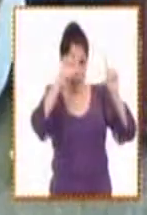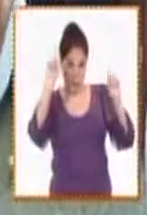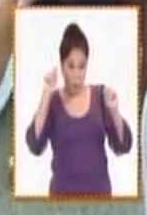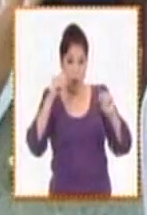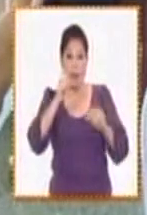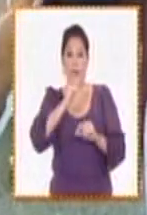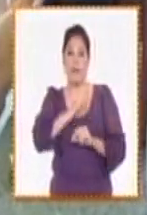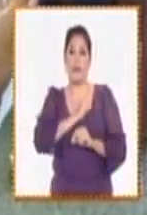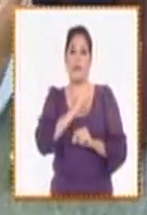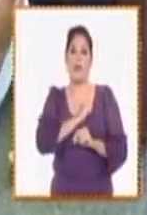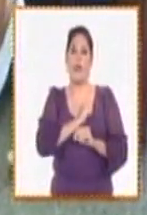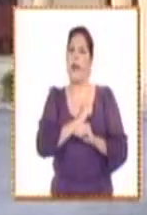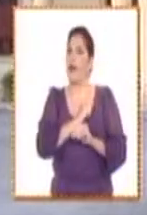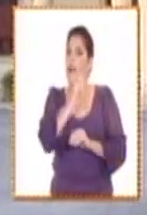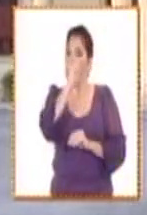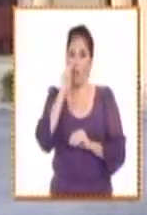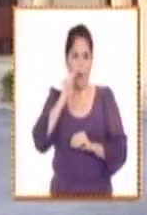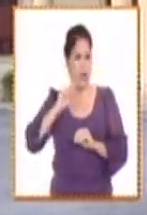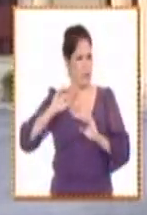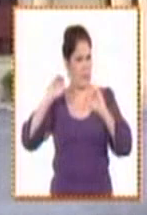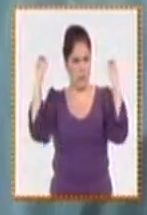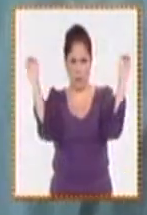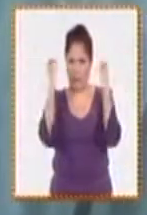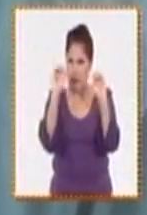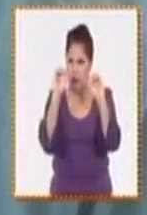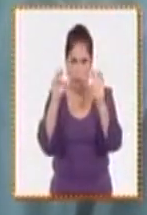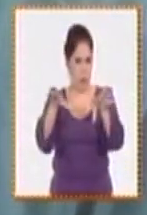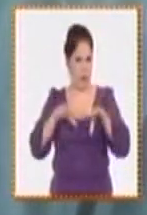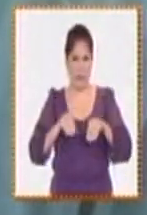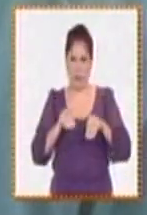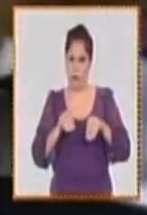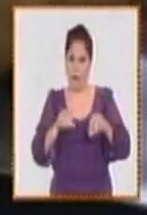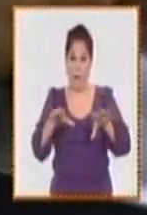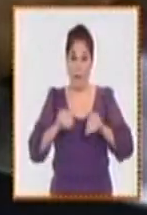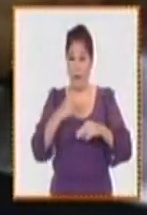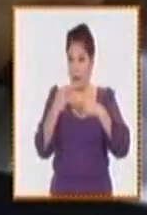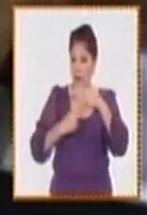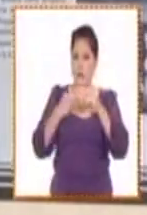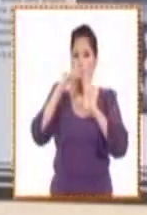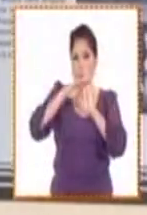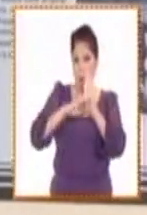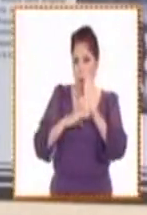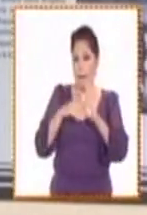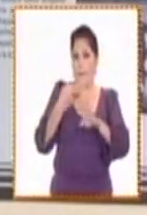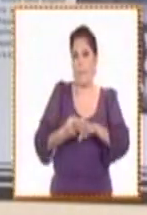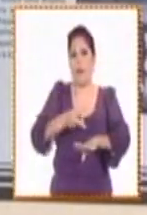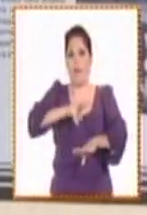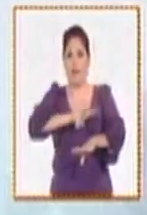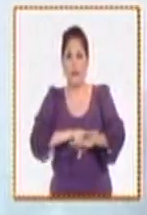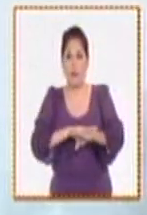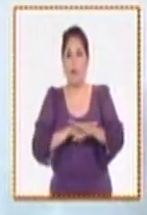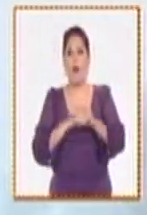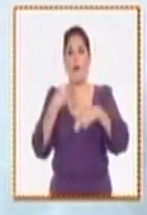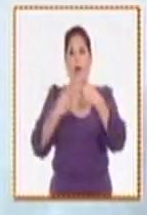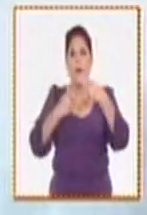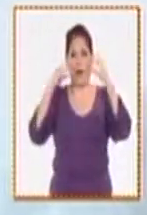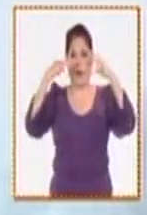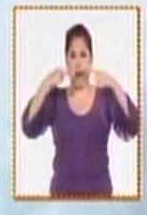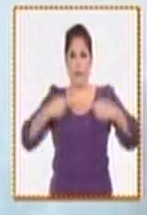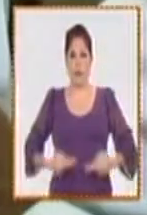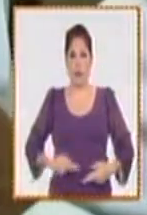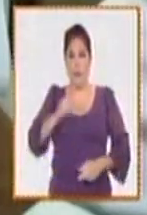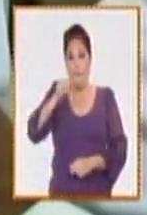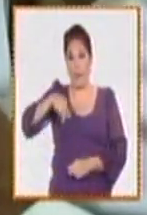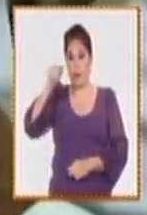política de tolerancia cero a las drogas y como parte de ello desarrolla programas preventivos y de rehabilitación a